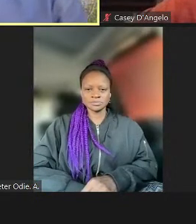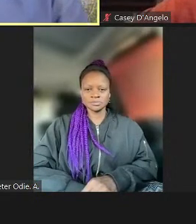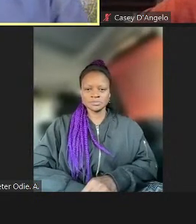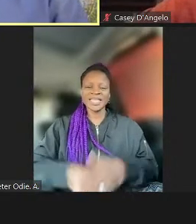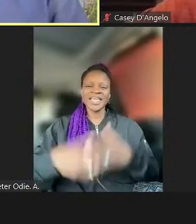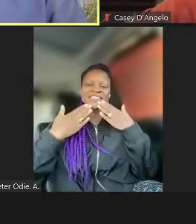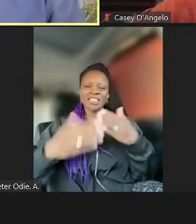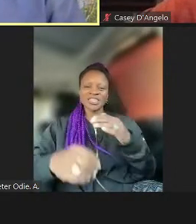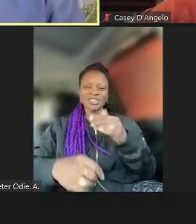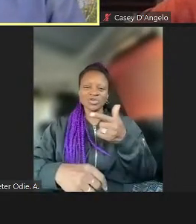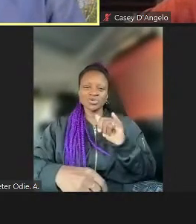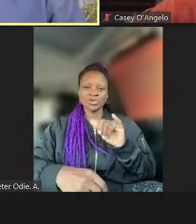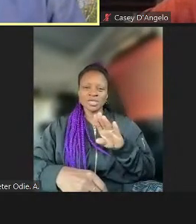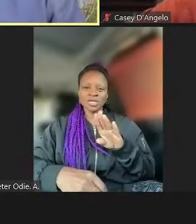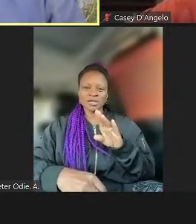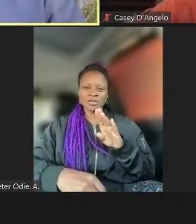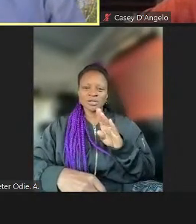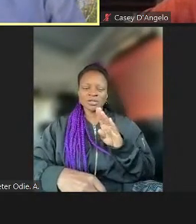Gilbert.